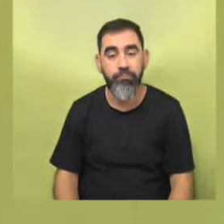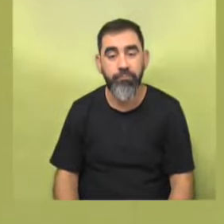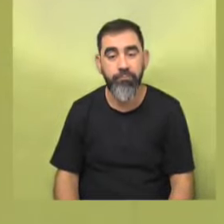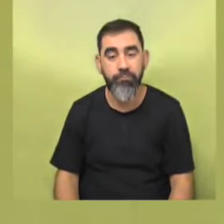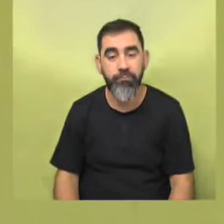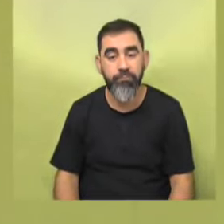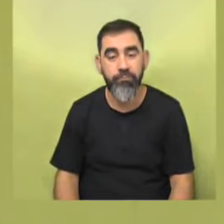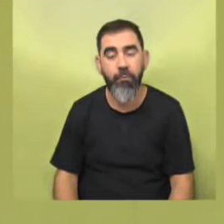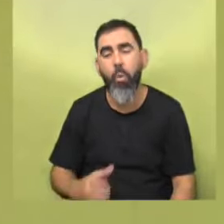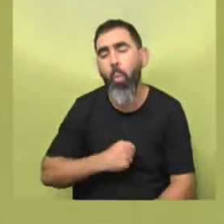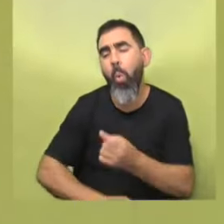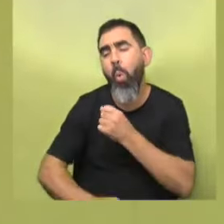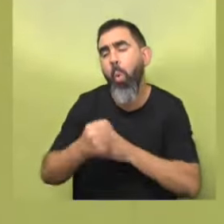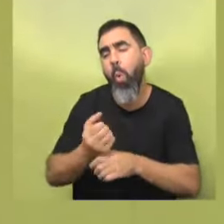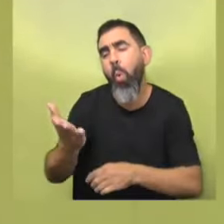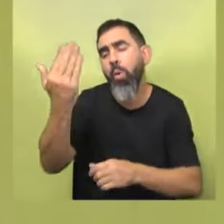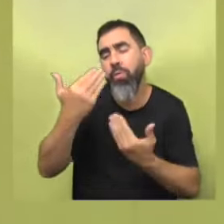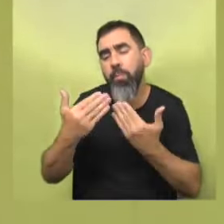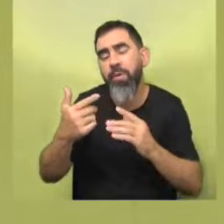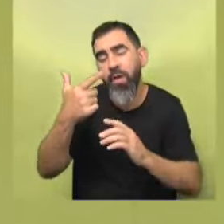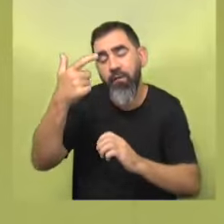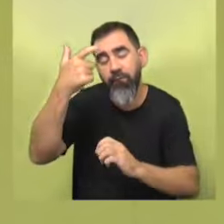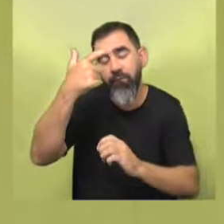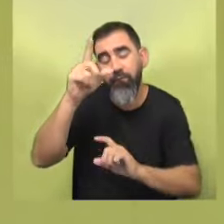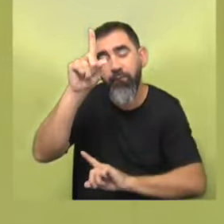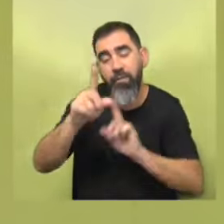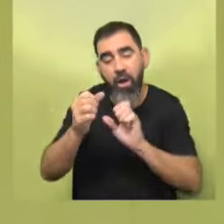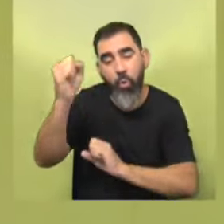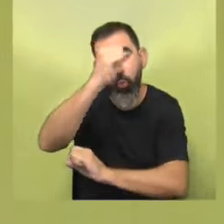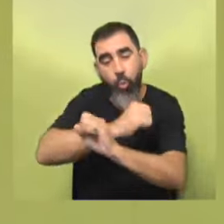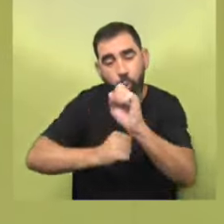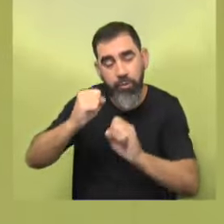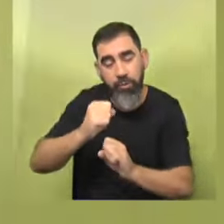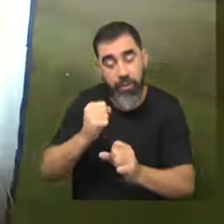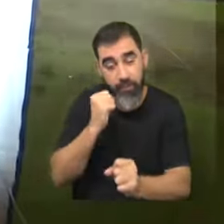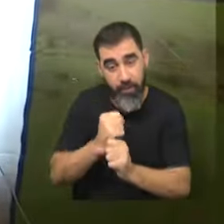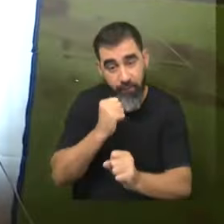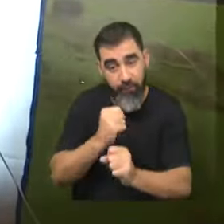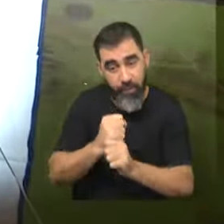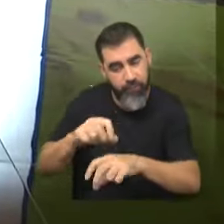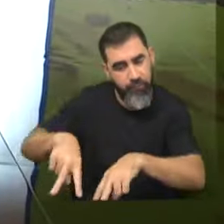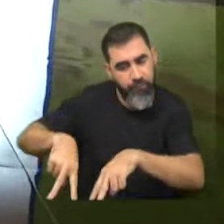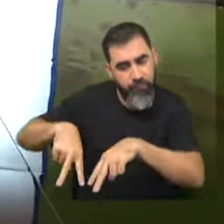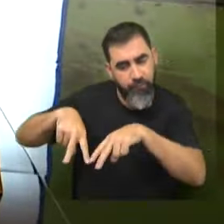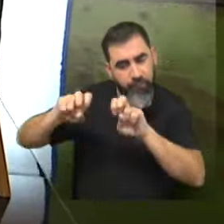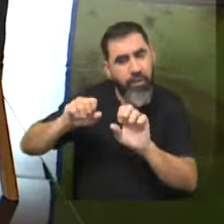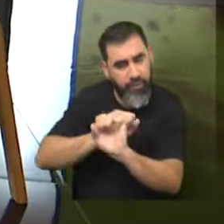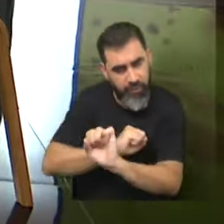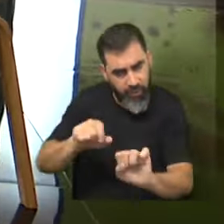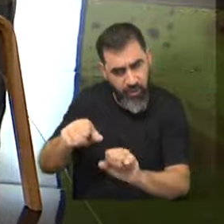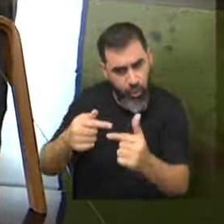A ver, ¿cuántos años desde que empezaste en Facultad de Ingeniería de la UDELAR a trabajar, a investigar, a explorar estas